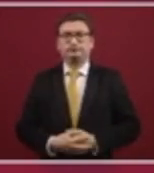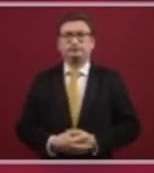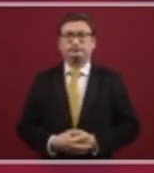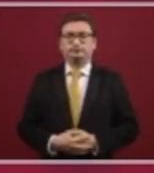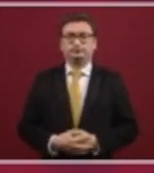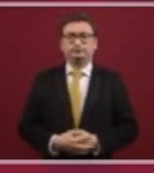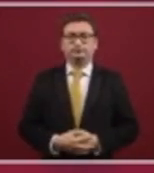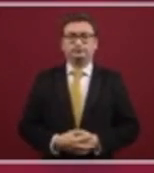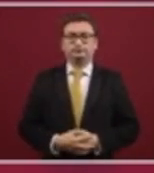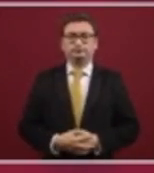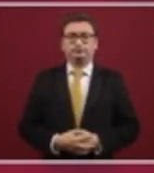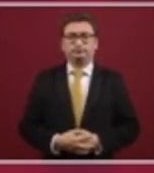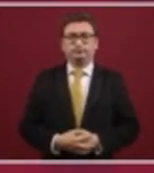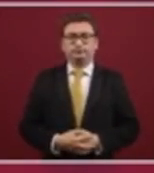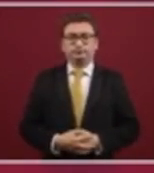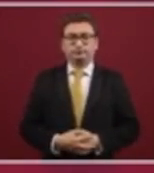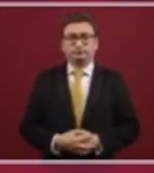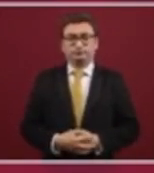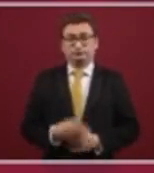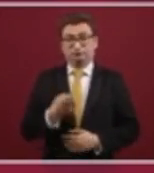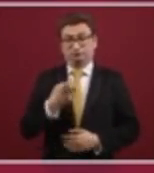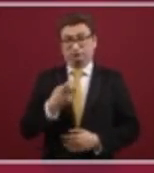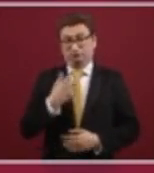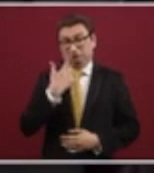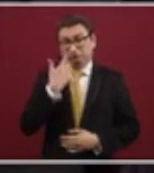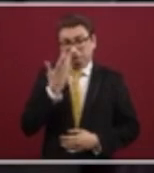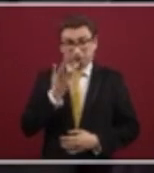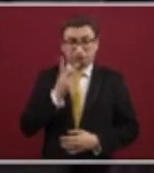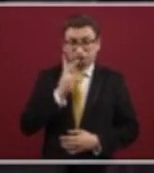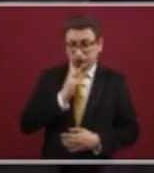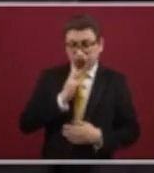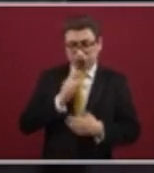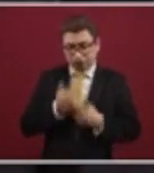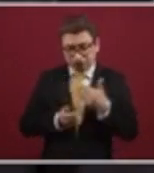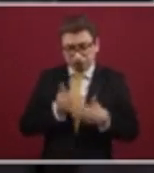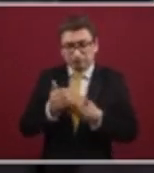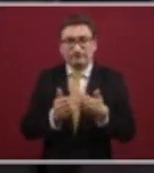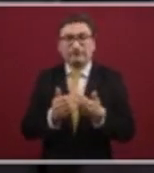es un ensayo general para